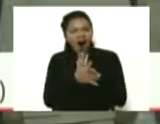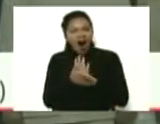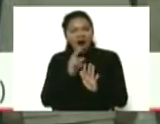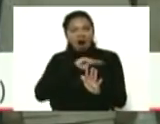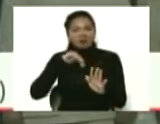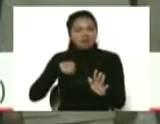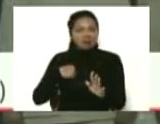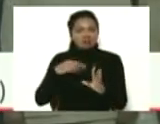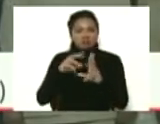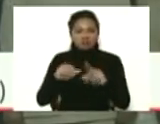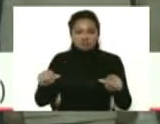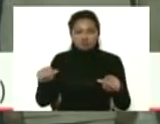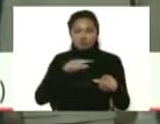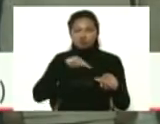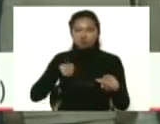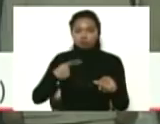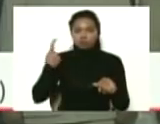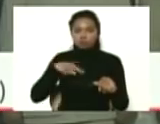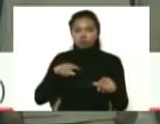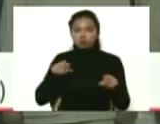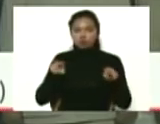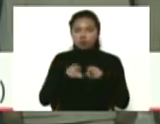nuestro territorio tenemos